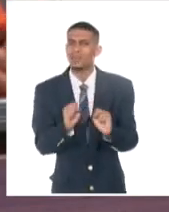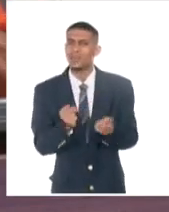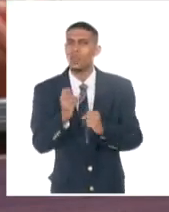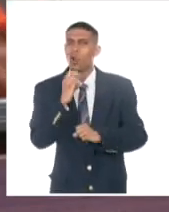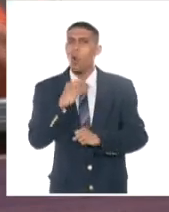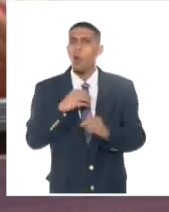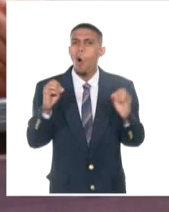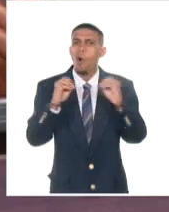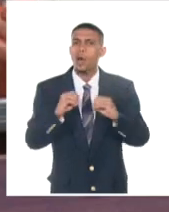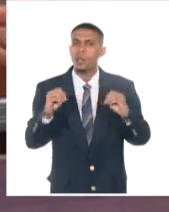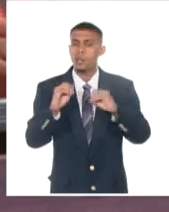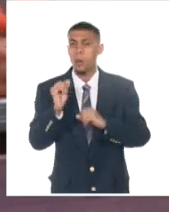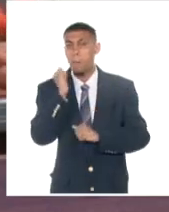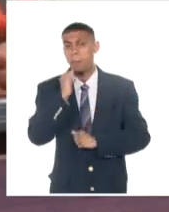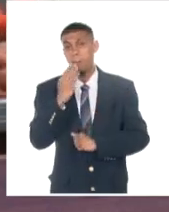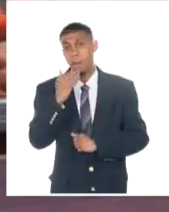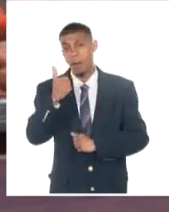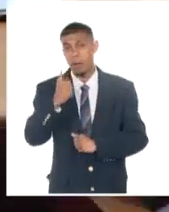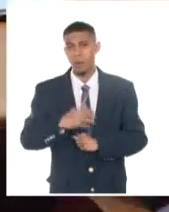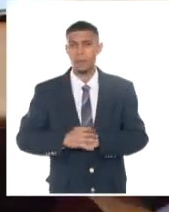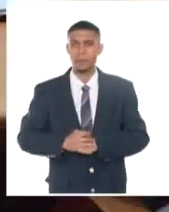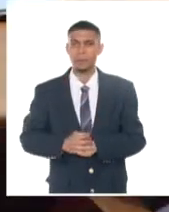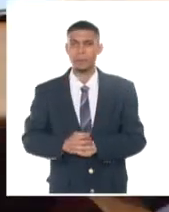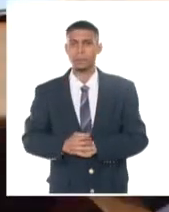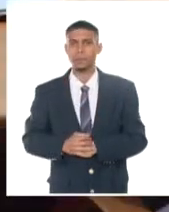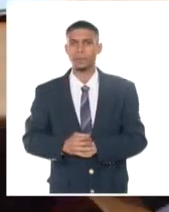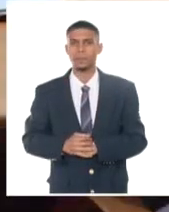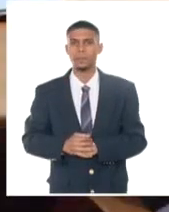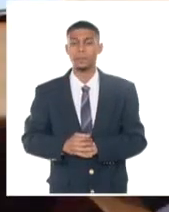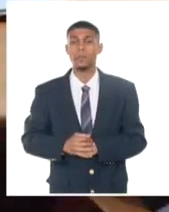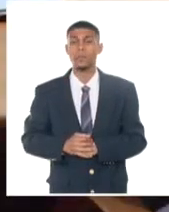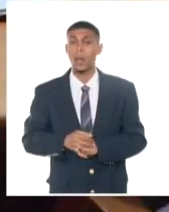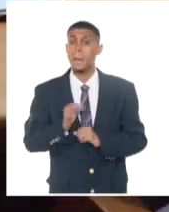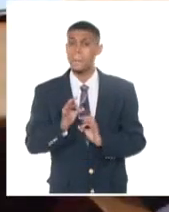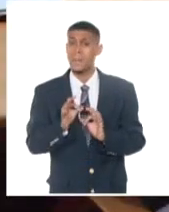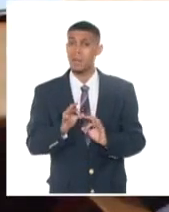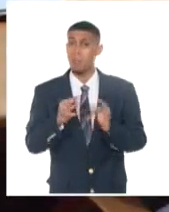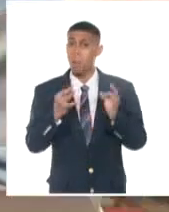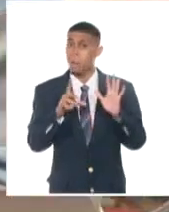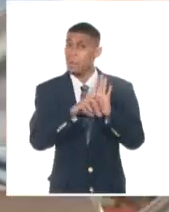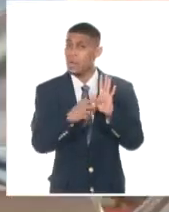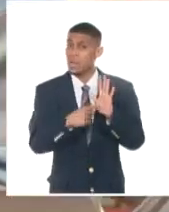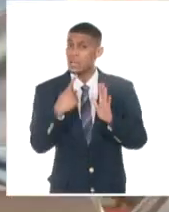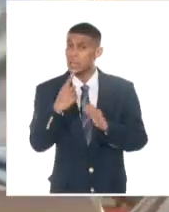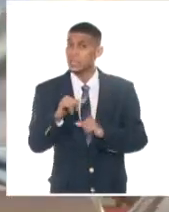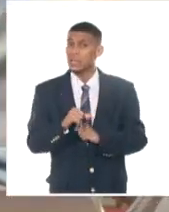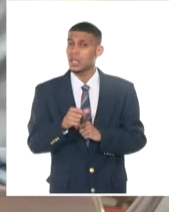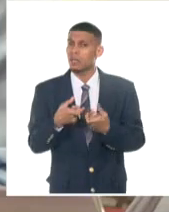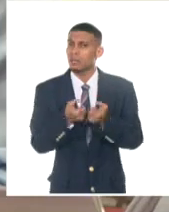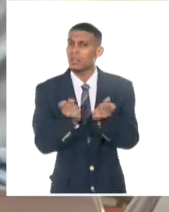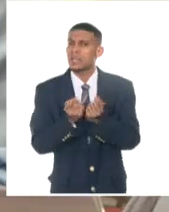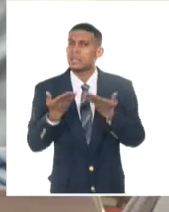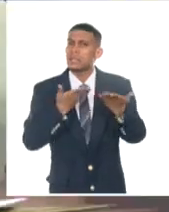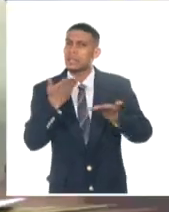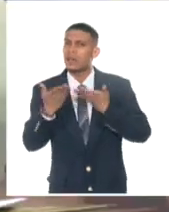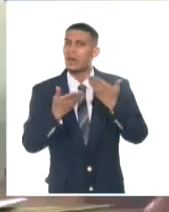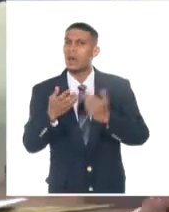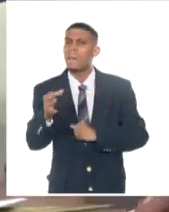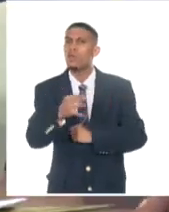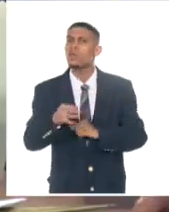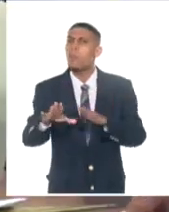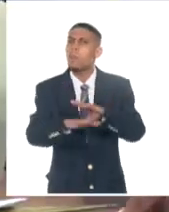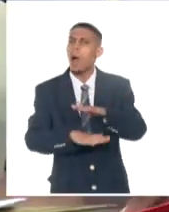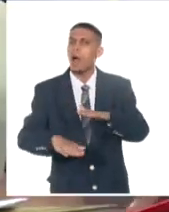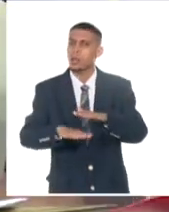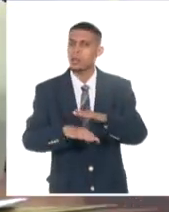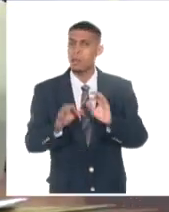esas concertaciones, que es de lo que hoy carecemos. Este es un documento que debe discutirse en los consejos municipales y provinciales,